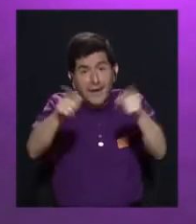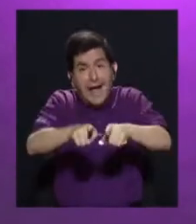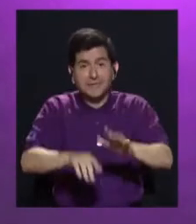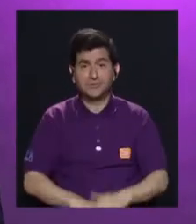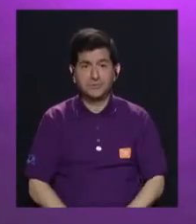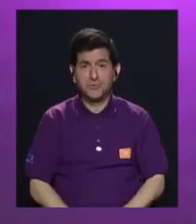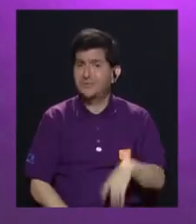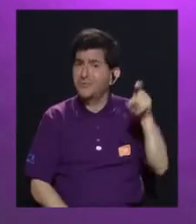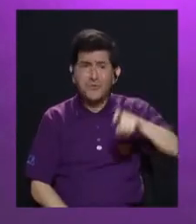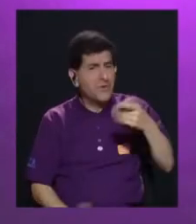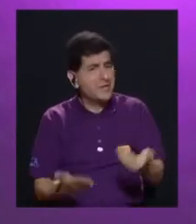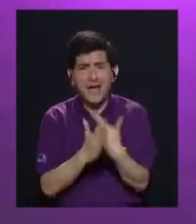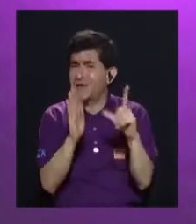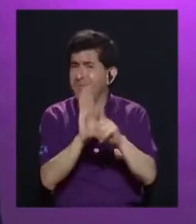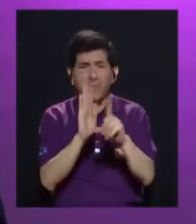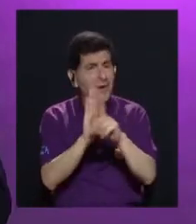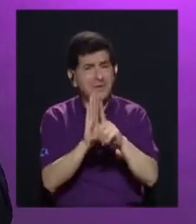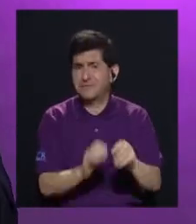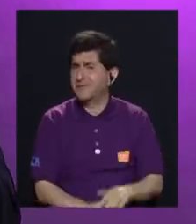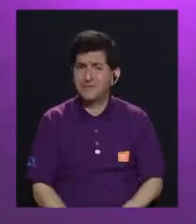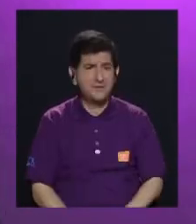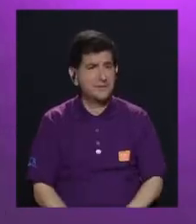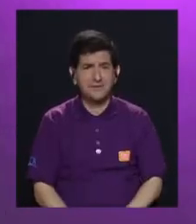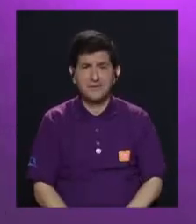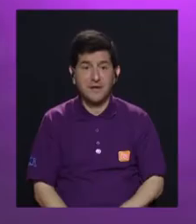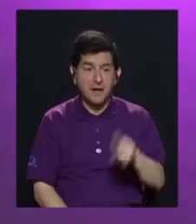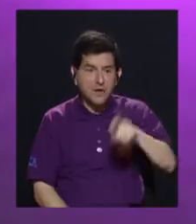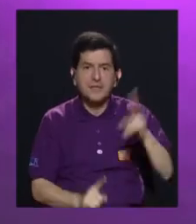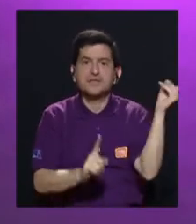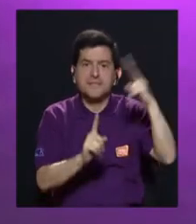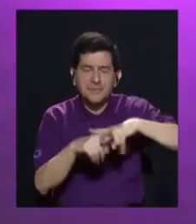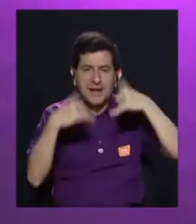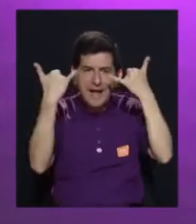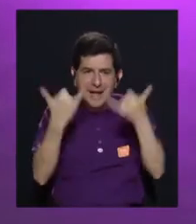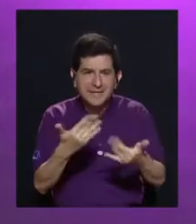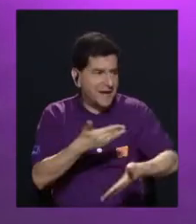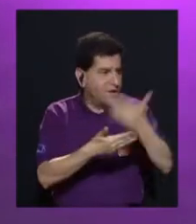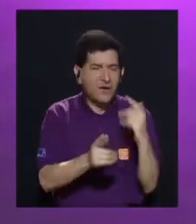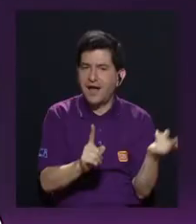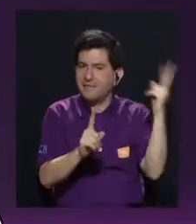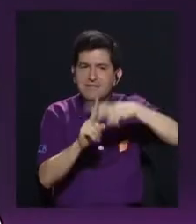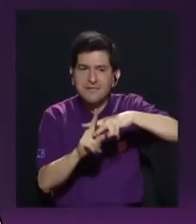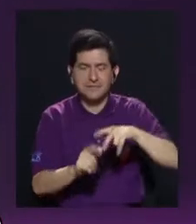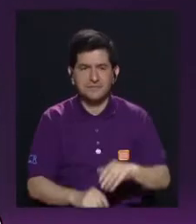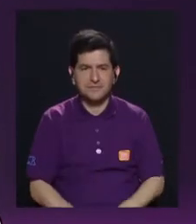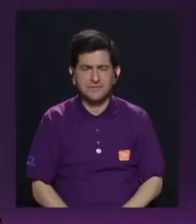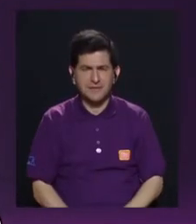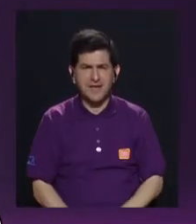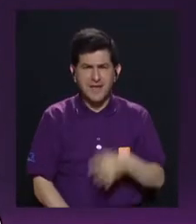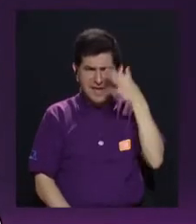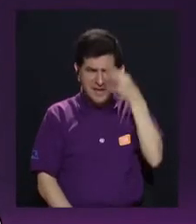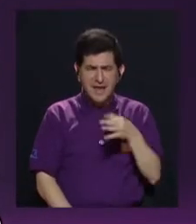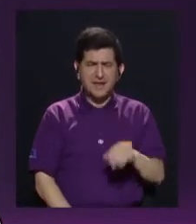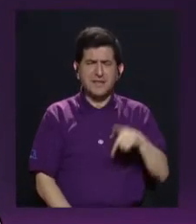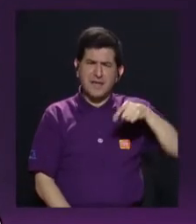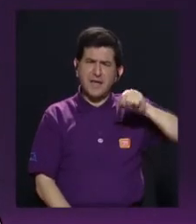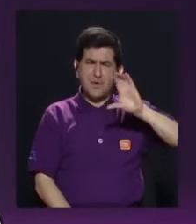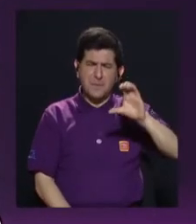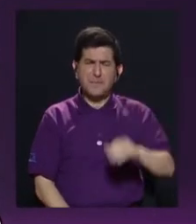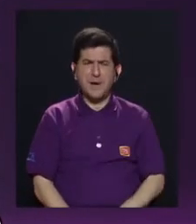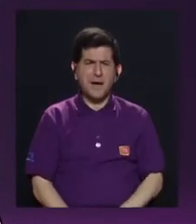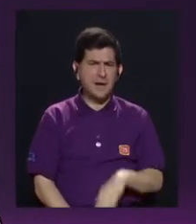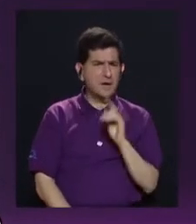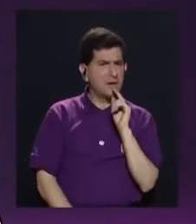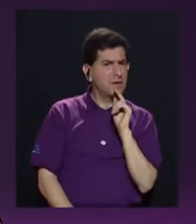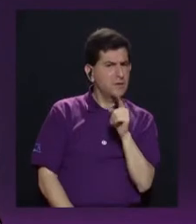no es que necesitamos una nueva ley ocupamos este ejecutar lo que nos ejecutado cuál es la posición del partido acción ciudadana de usted